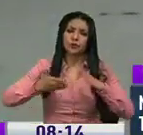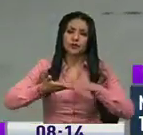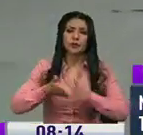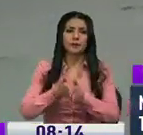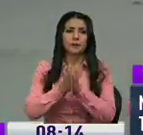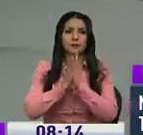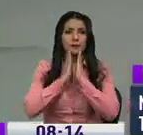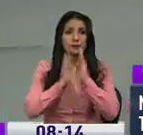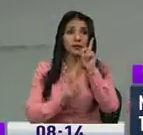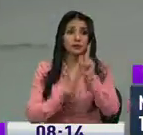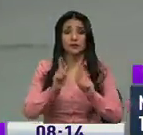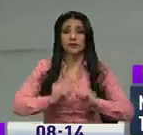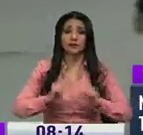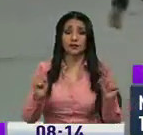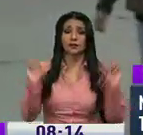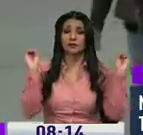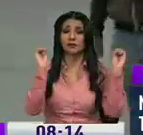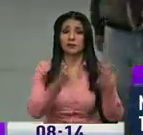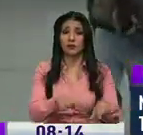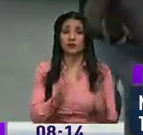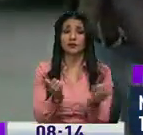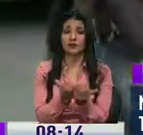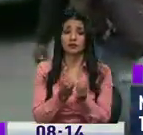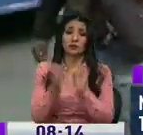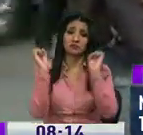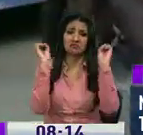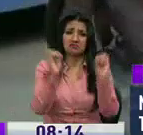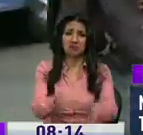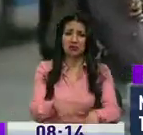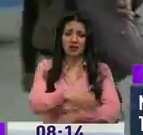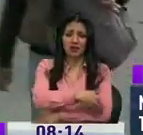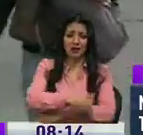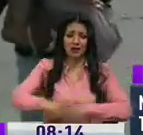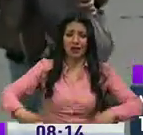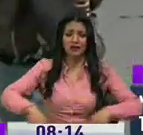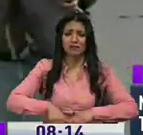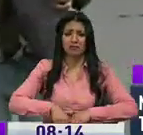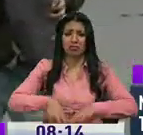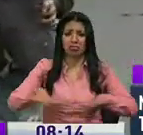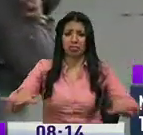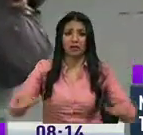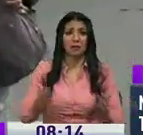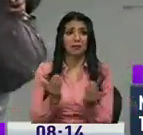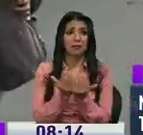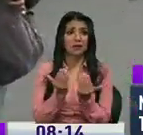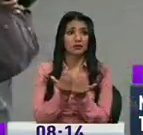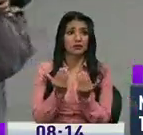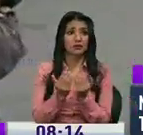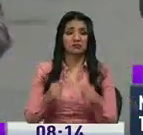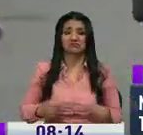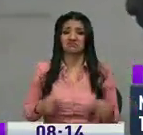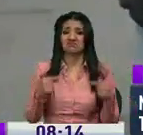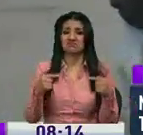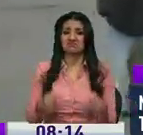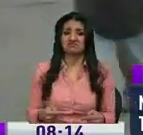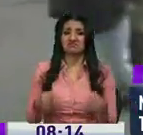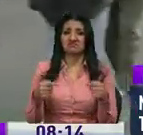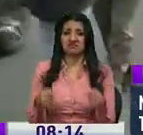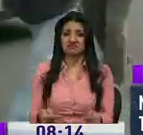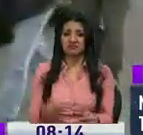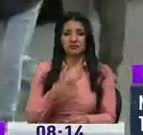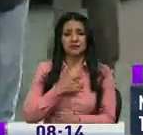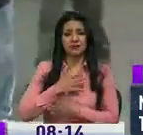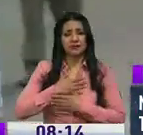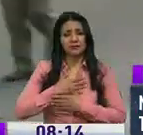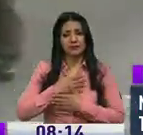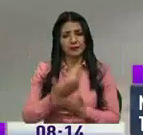miren como varias personas llevan ya sus funditas y botan ahí es para ese pan de todos los días, de esta situación. Es